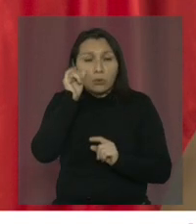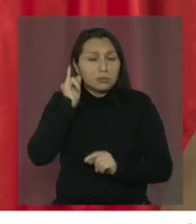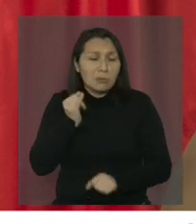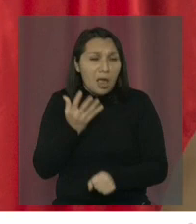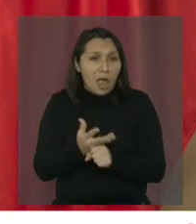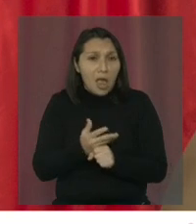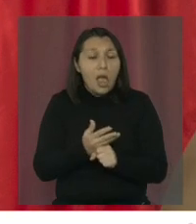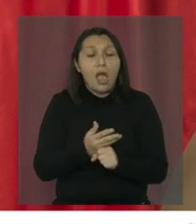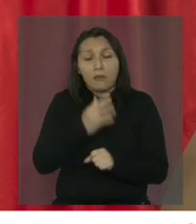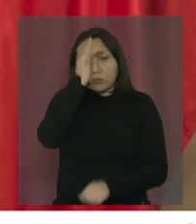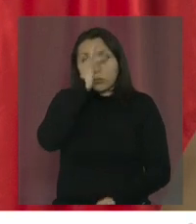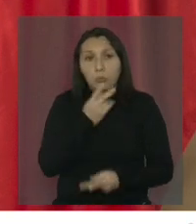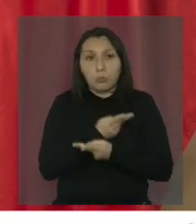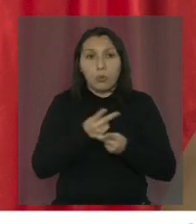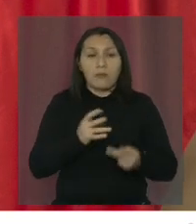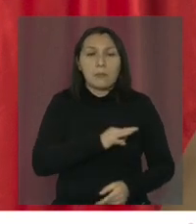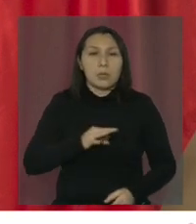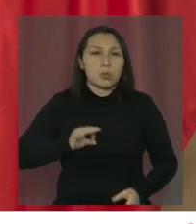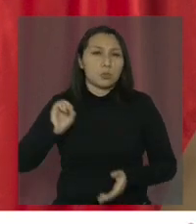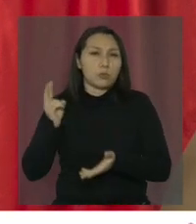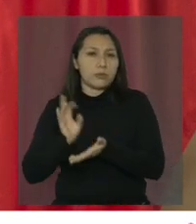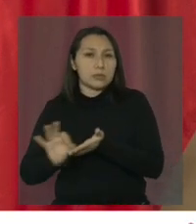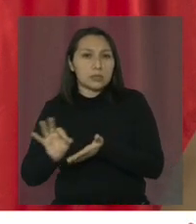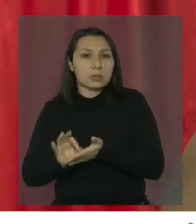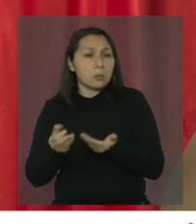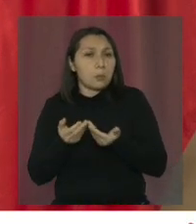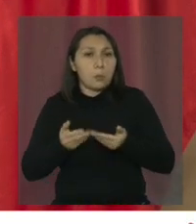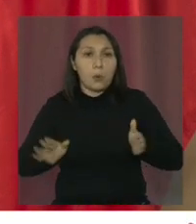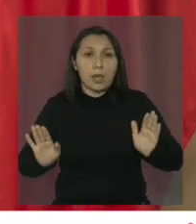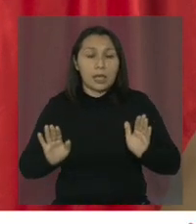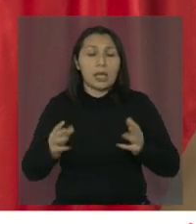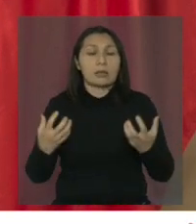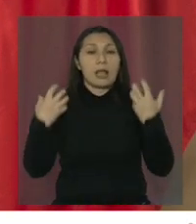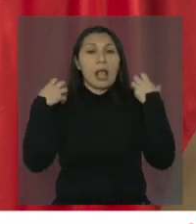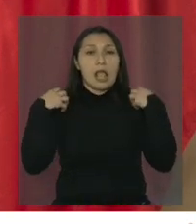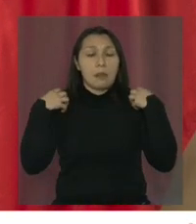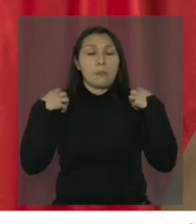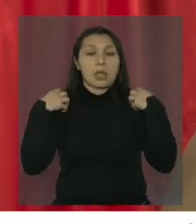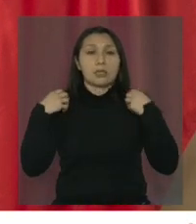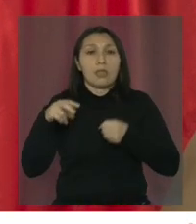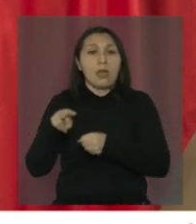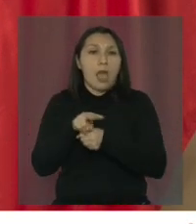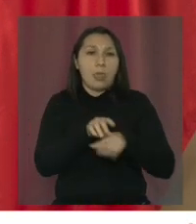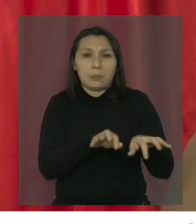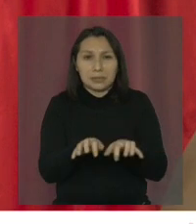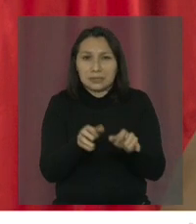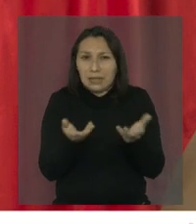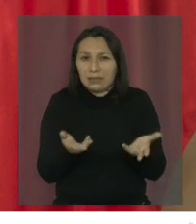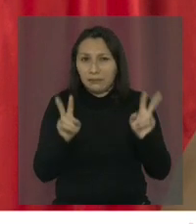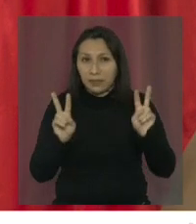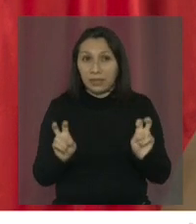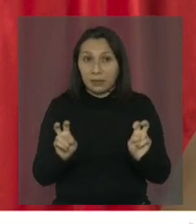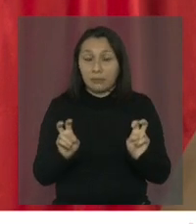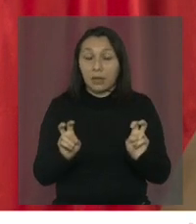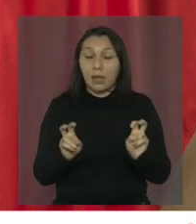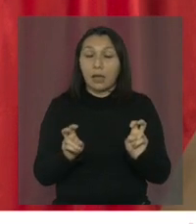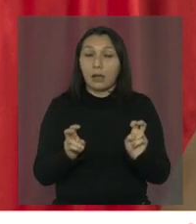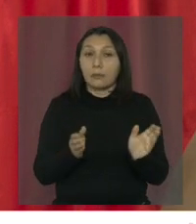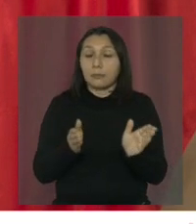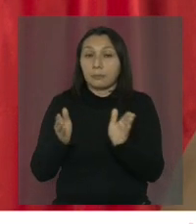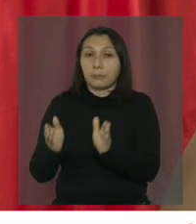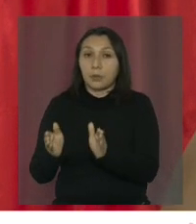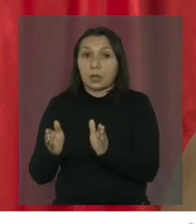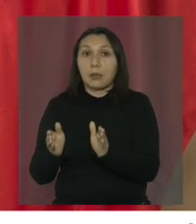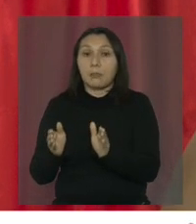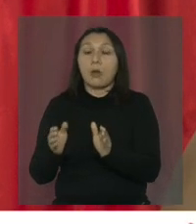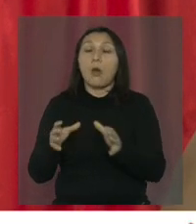públicos tanto ministros subsecretarios como en cualquier otro cargo de responsabilidad administrativa en lo que respecta al